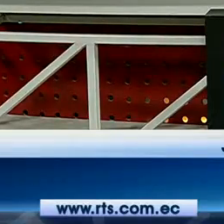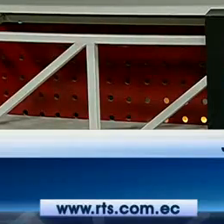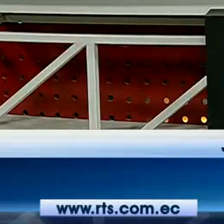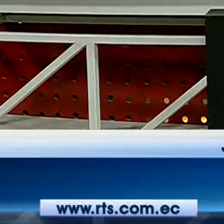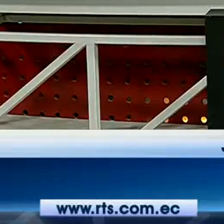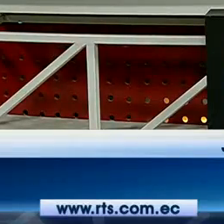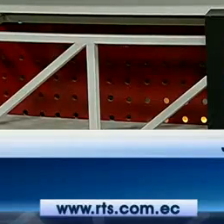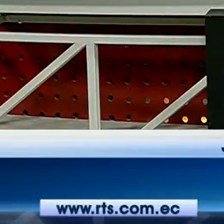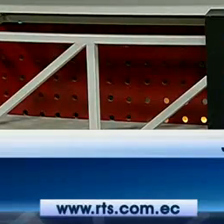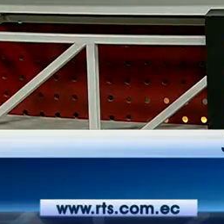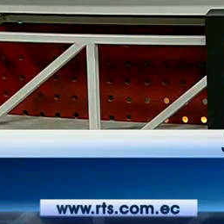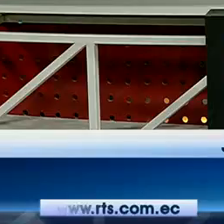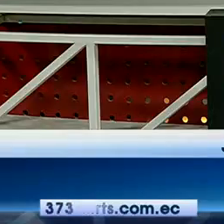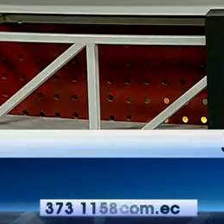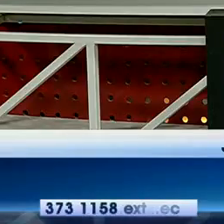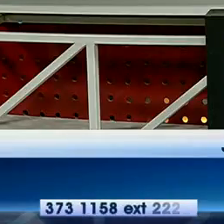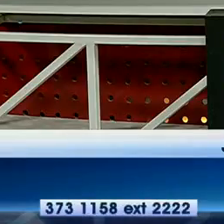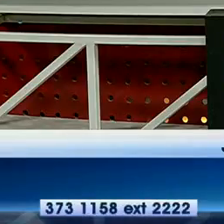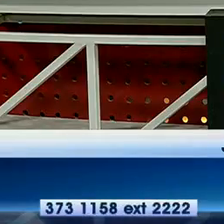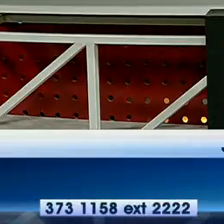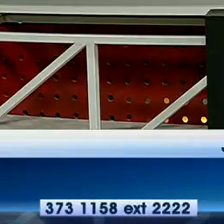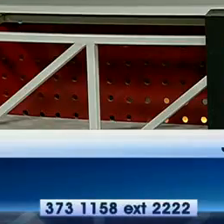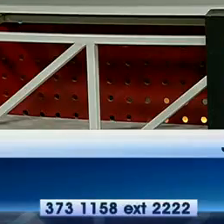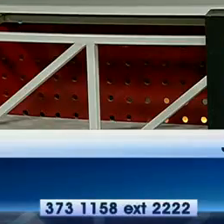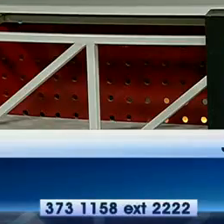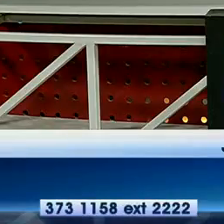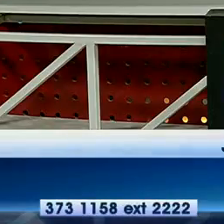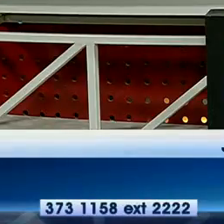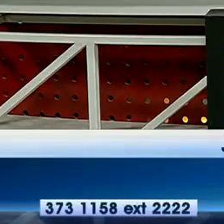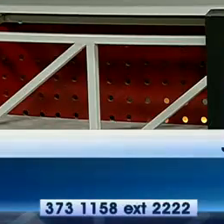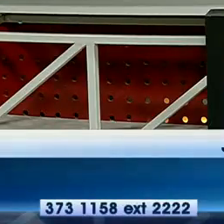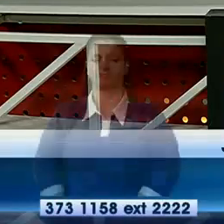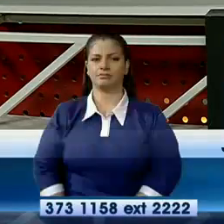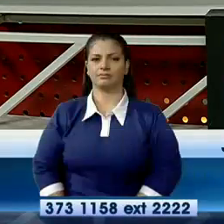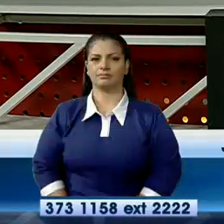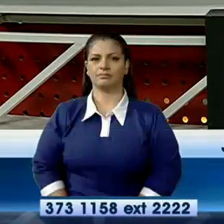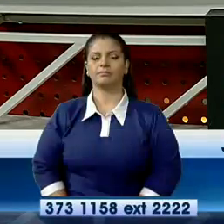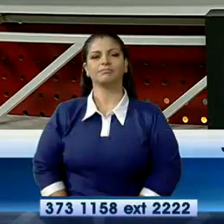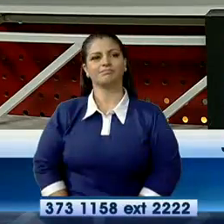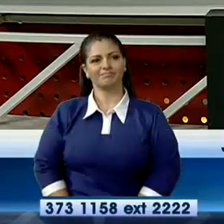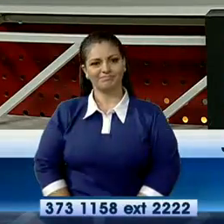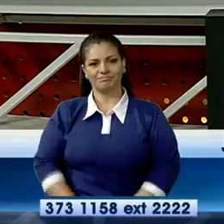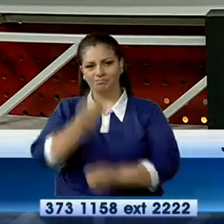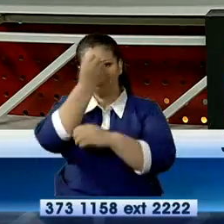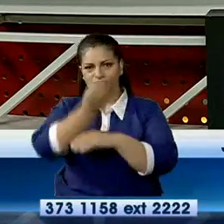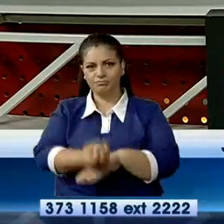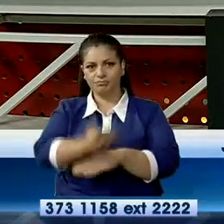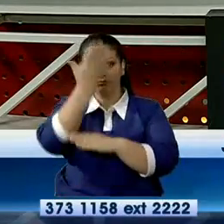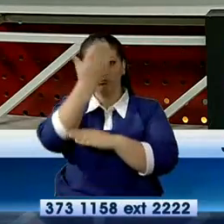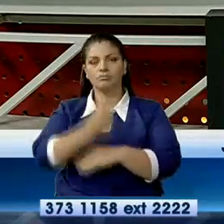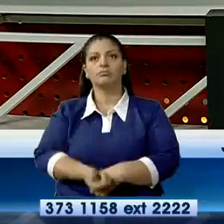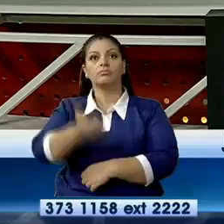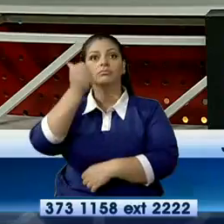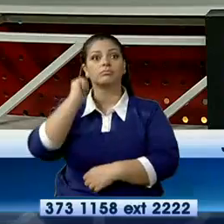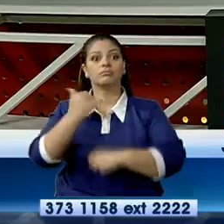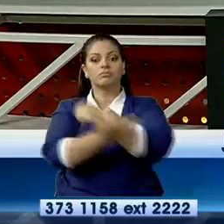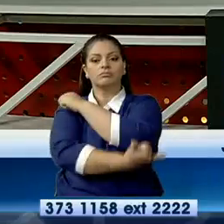247. 38. Para que veas. ¿Desaparecidos? No hay. No hay todavía un reporte, seguramente han aumentado. Pero las víctimas